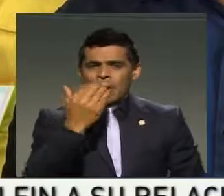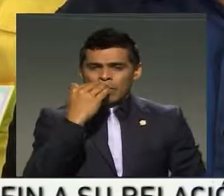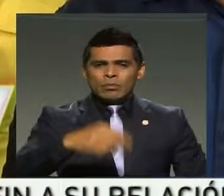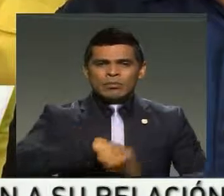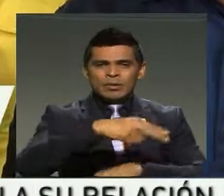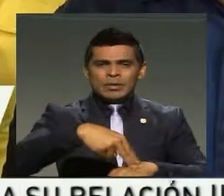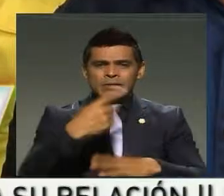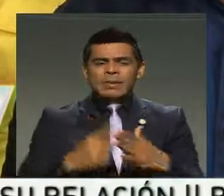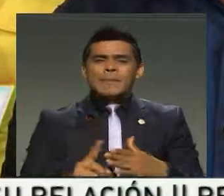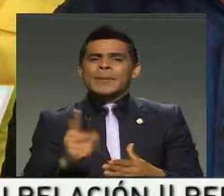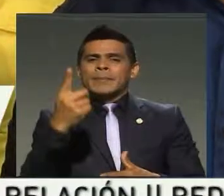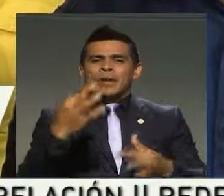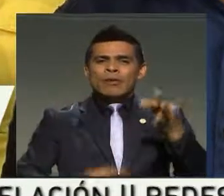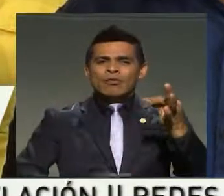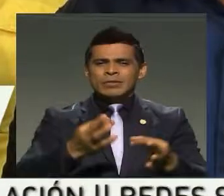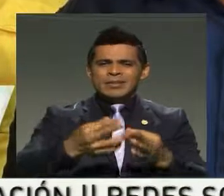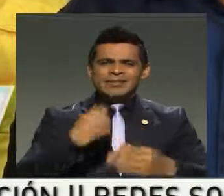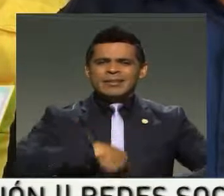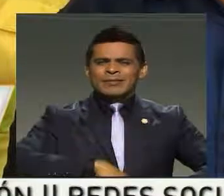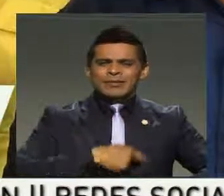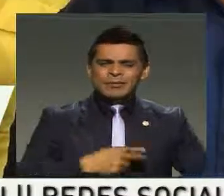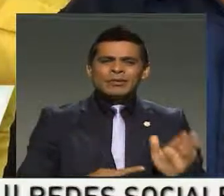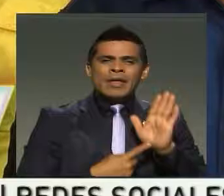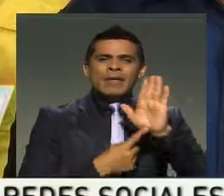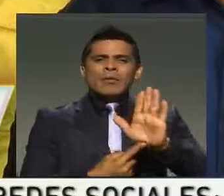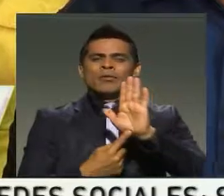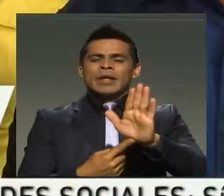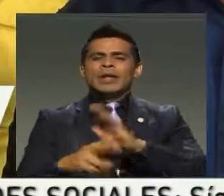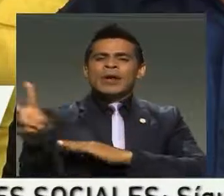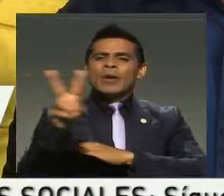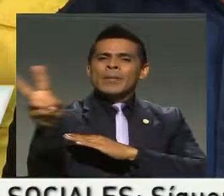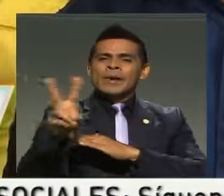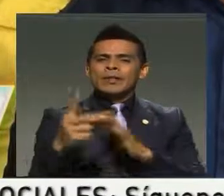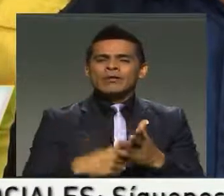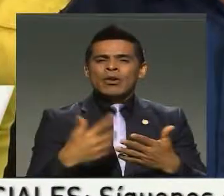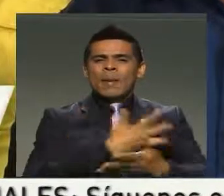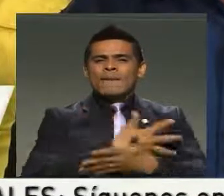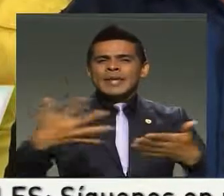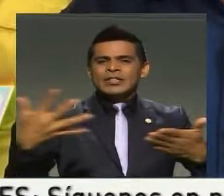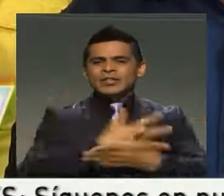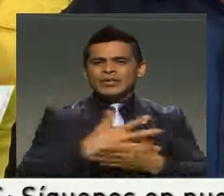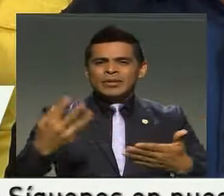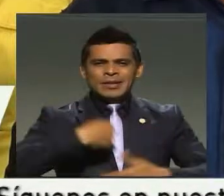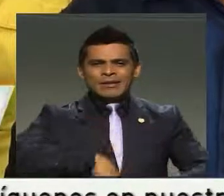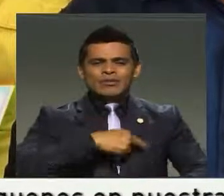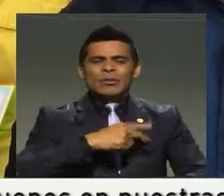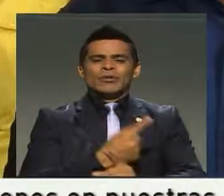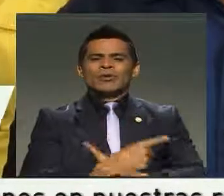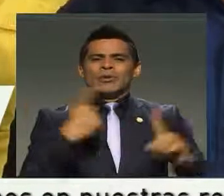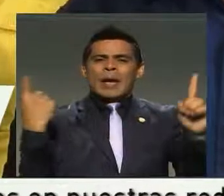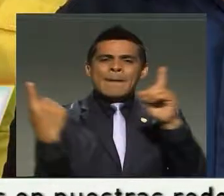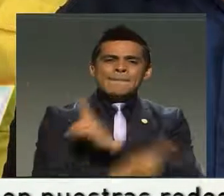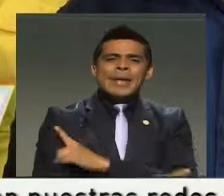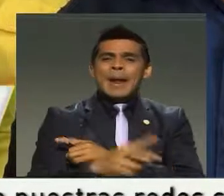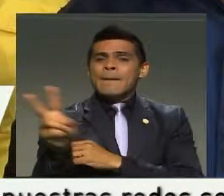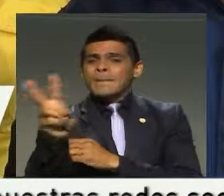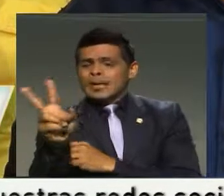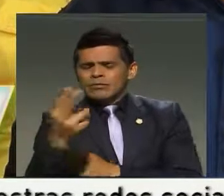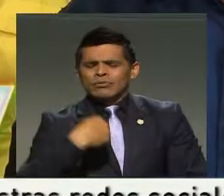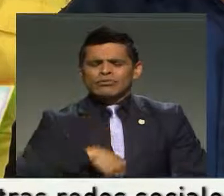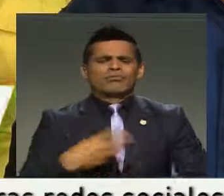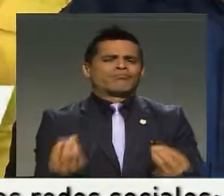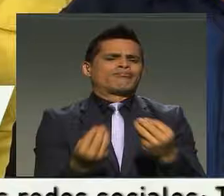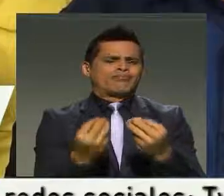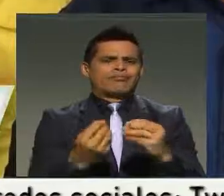que Primero Justicia está dispuesto a demostrarle a los venezolanos, los millones que somos, que queremos cambiar este país y que sabemos que somos